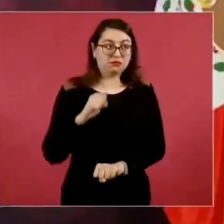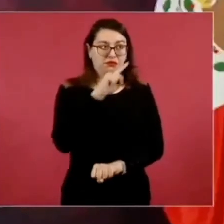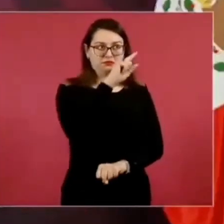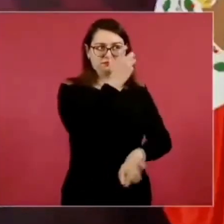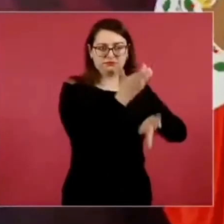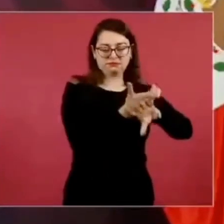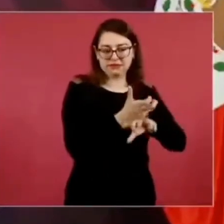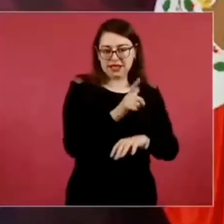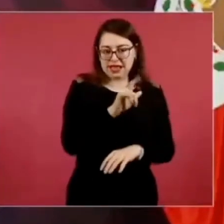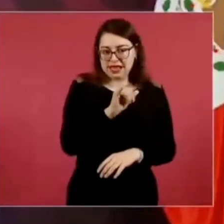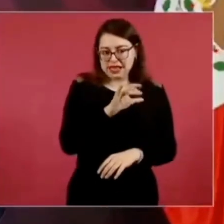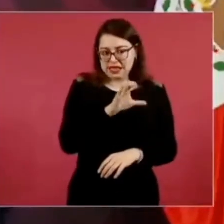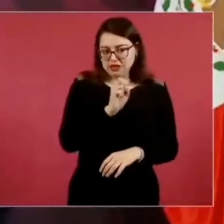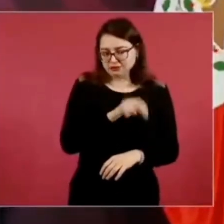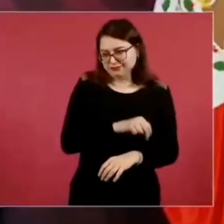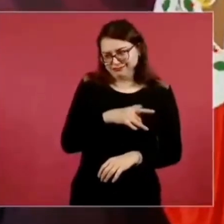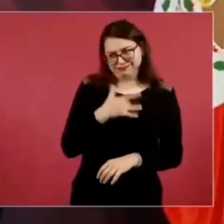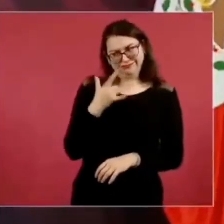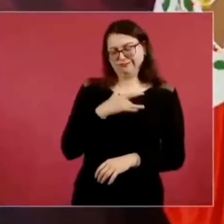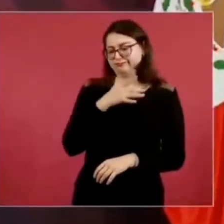Y se decía antes,